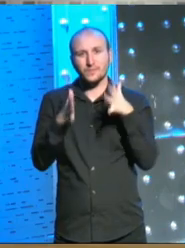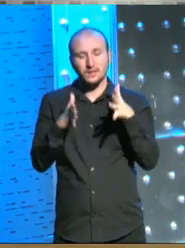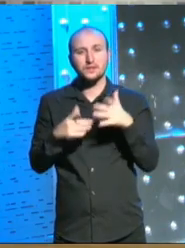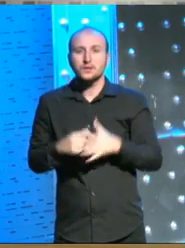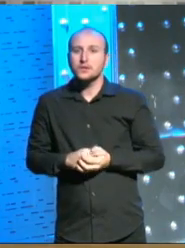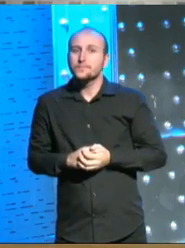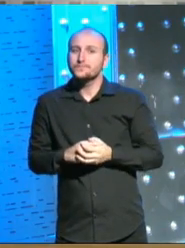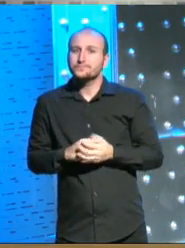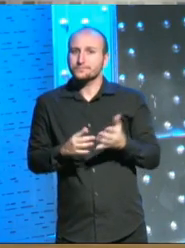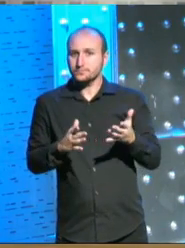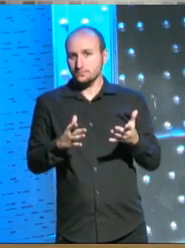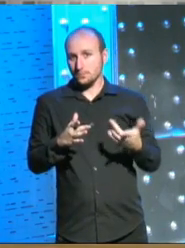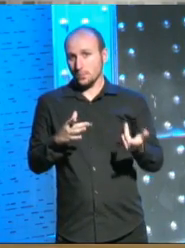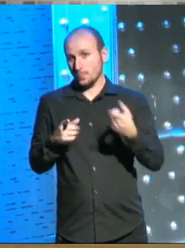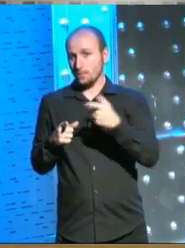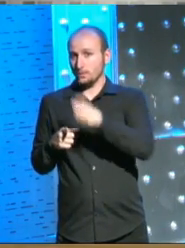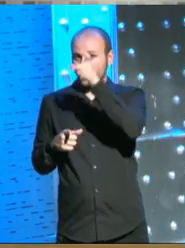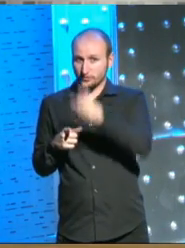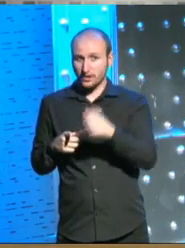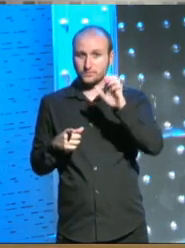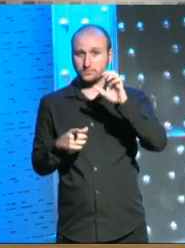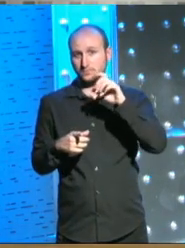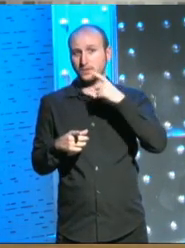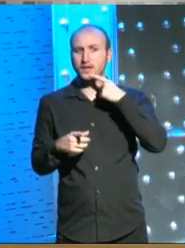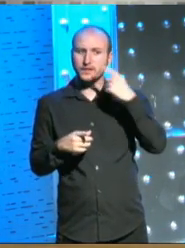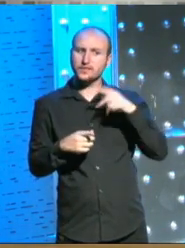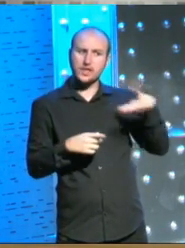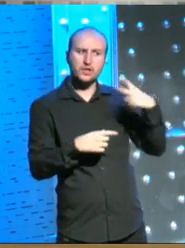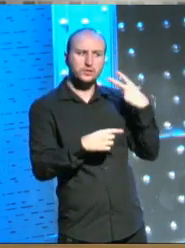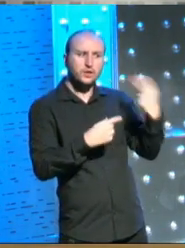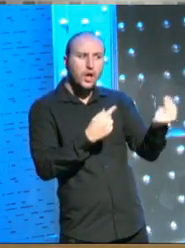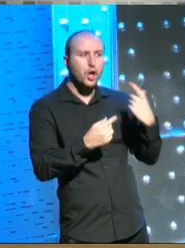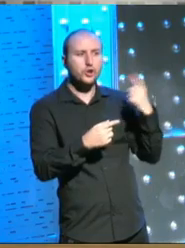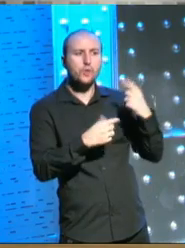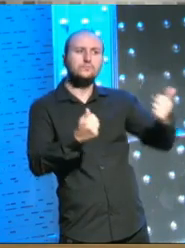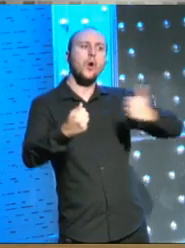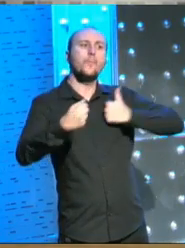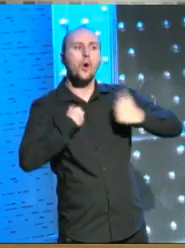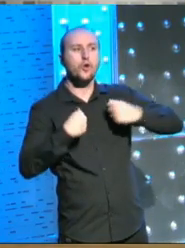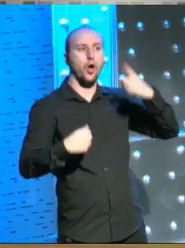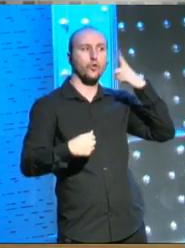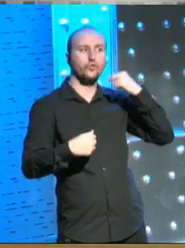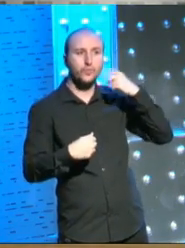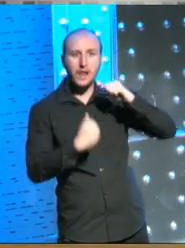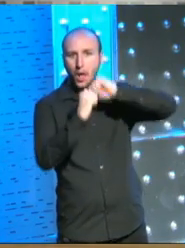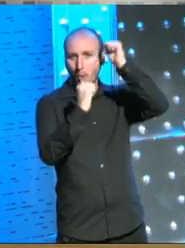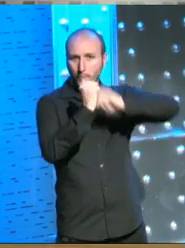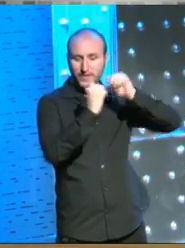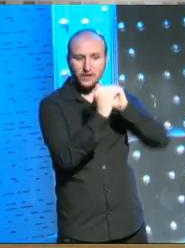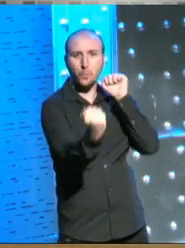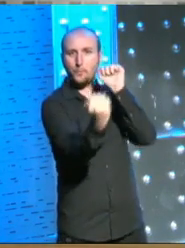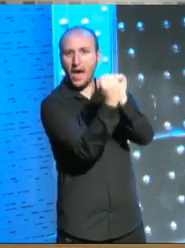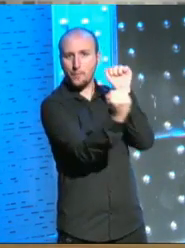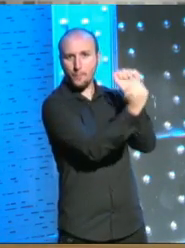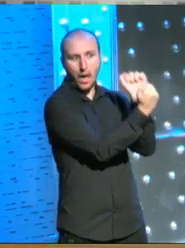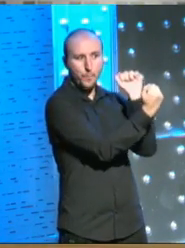los etólogos y dicen, no, los simios tienen la costumbre de chocar piedras y que